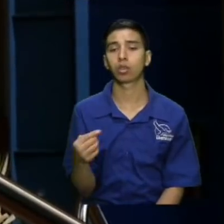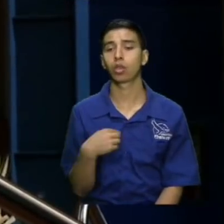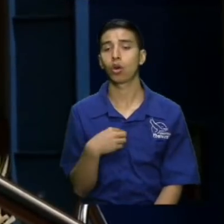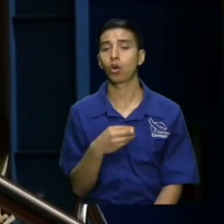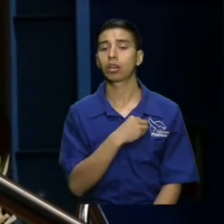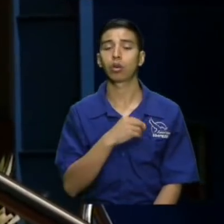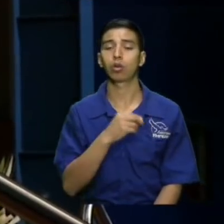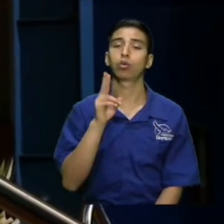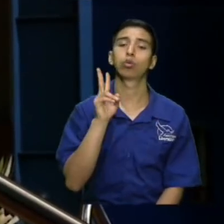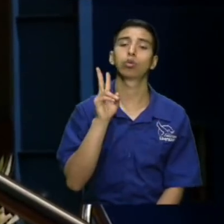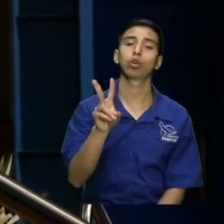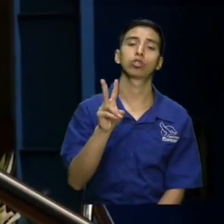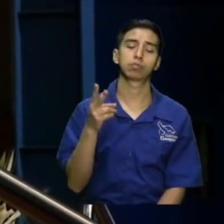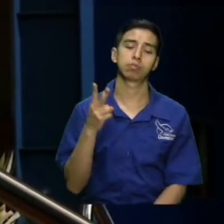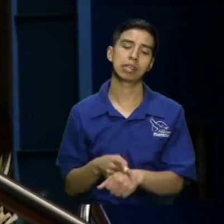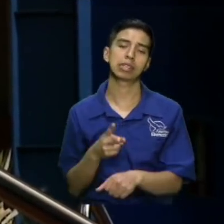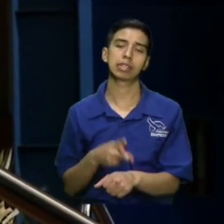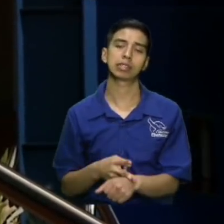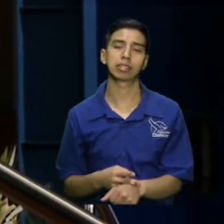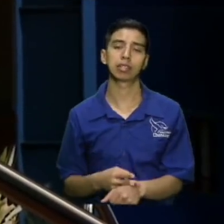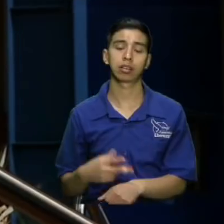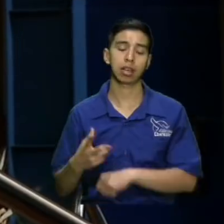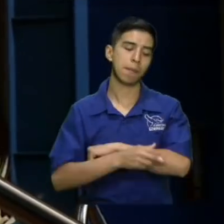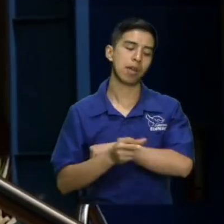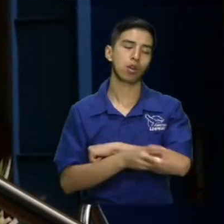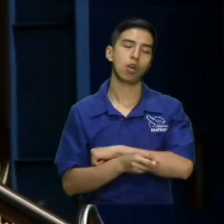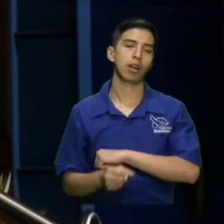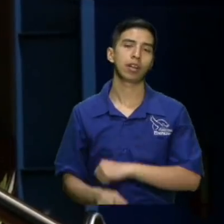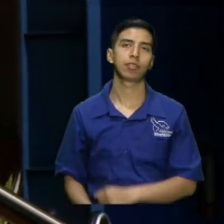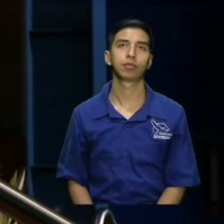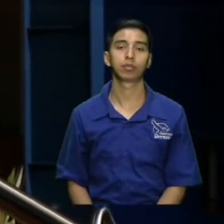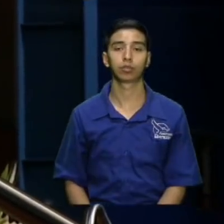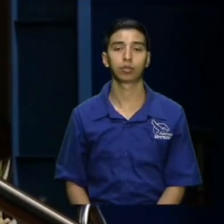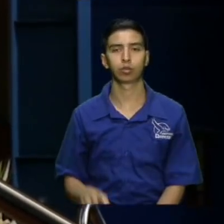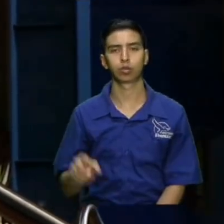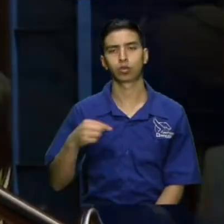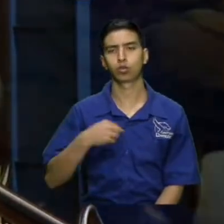Ah, no, que no, diga usted primero, hermano. No, ya le conté demasiado en mi vida.